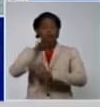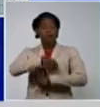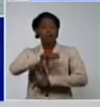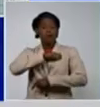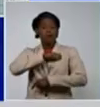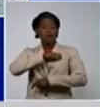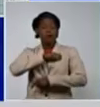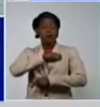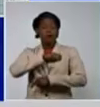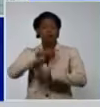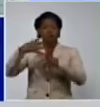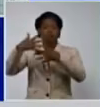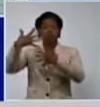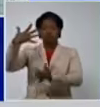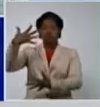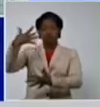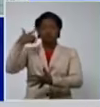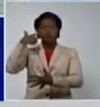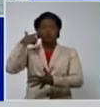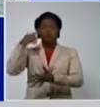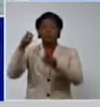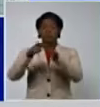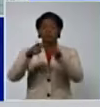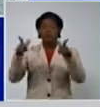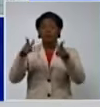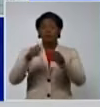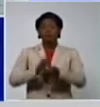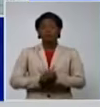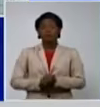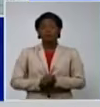países. En las Américas,